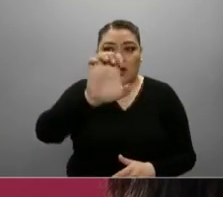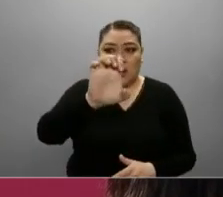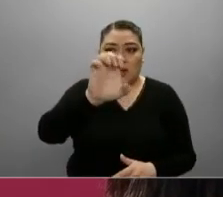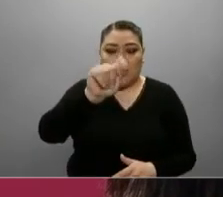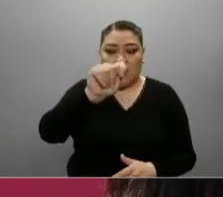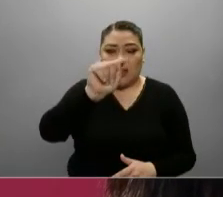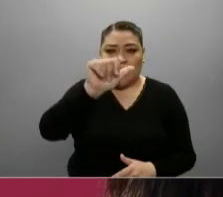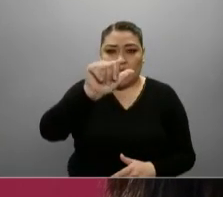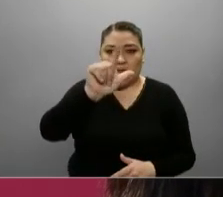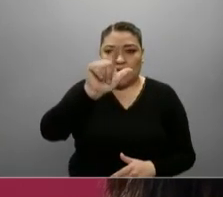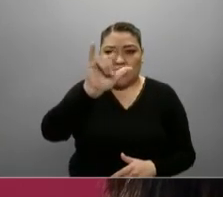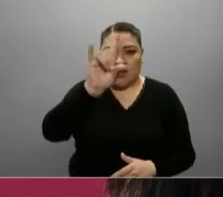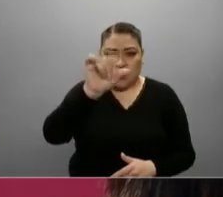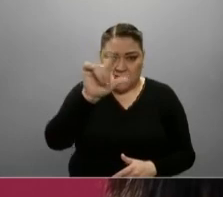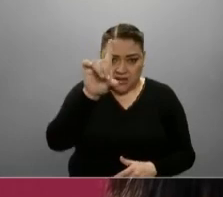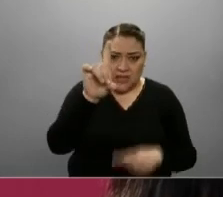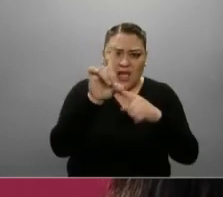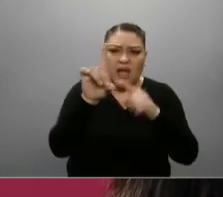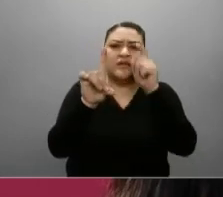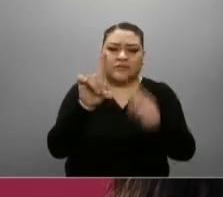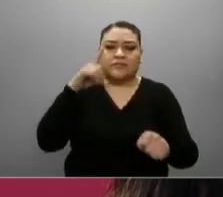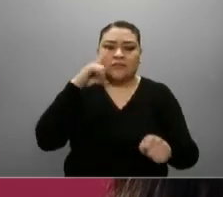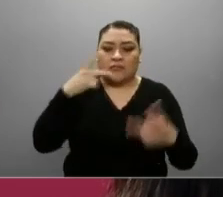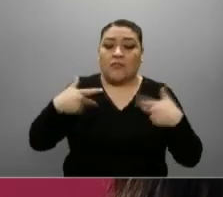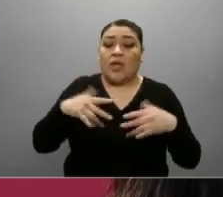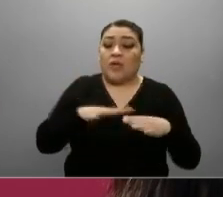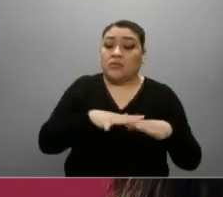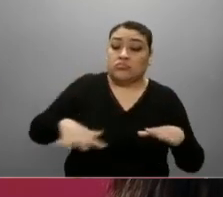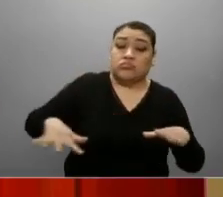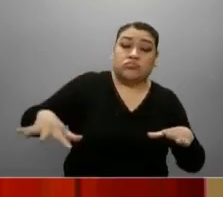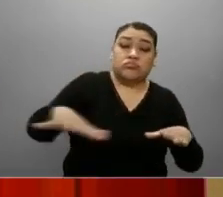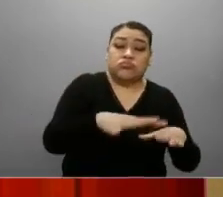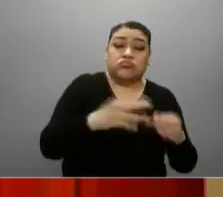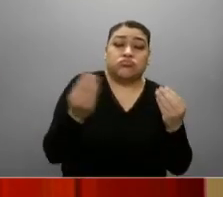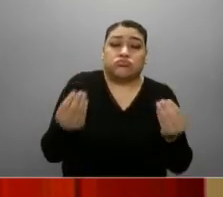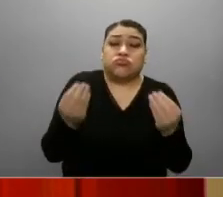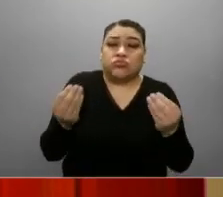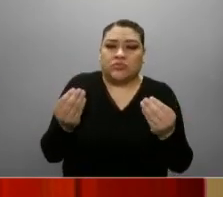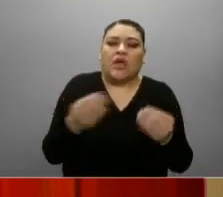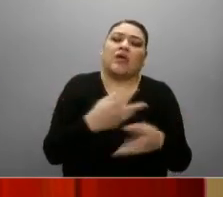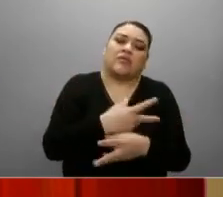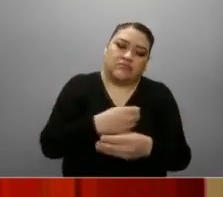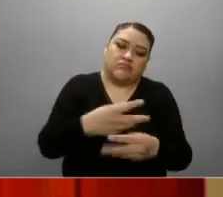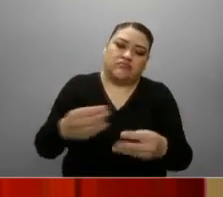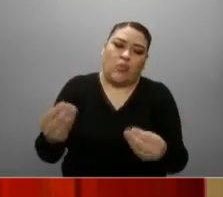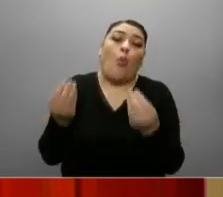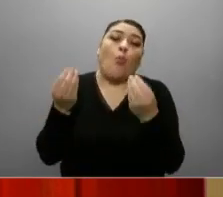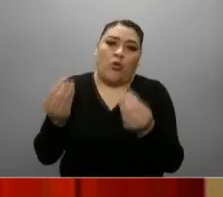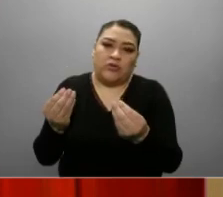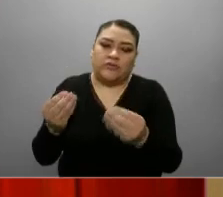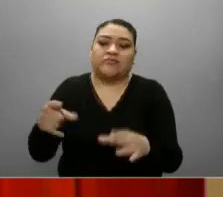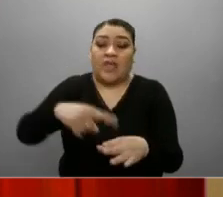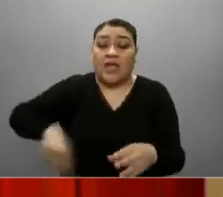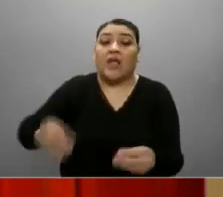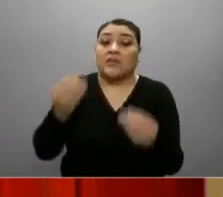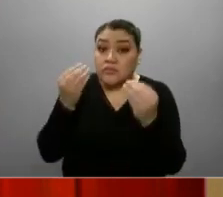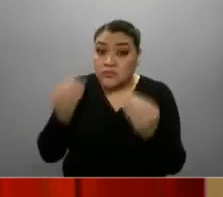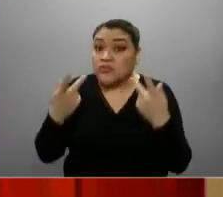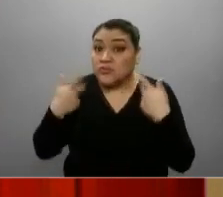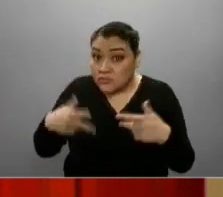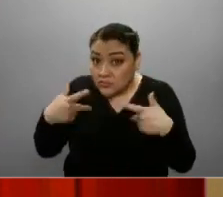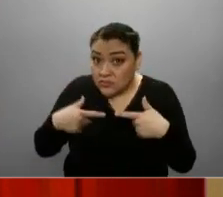fallecido, en donde claramente donde hay más población, hay más personas enfermas de COVID, y donde hay más personas enfermas de COVID,